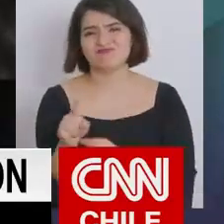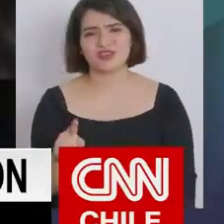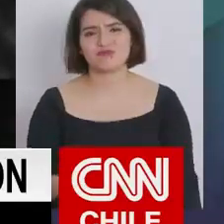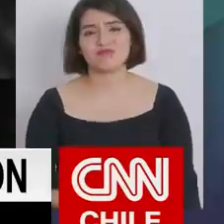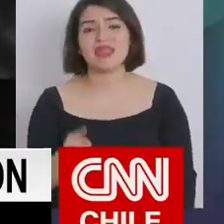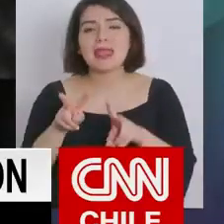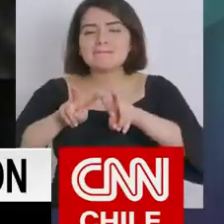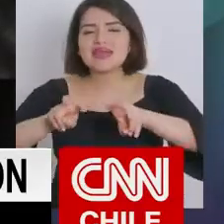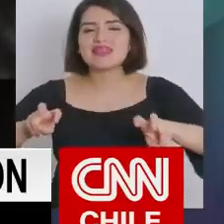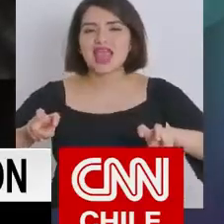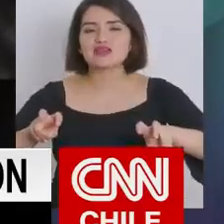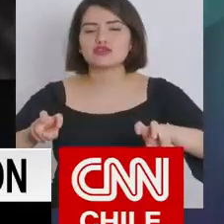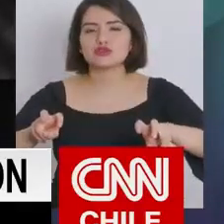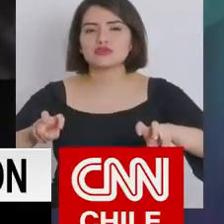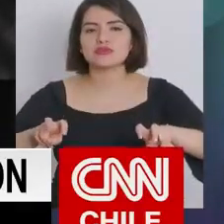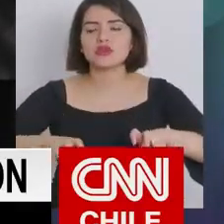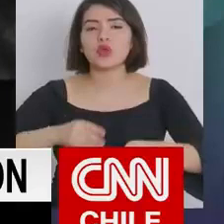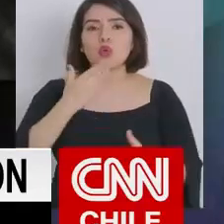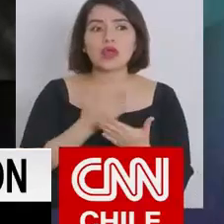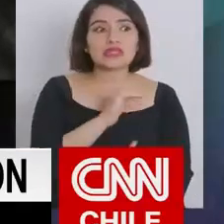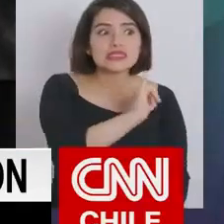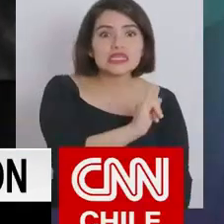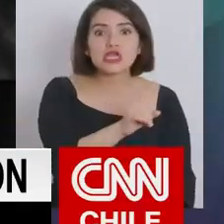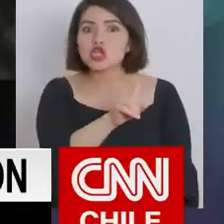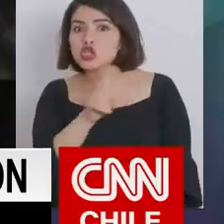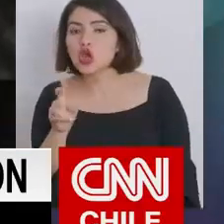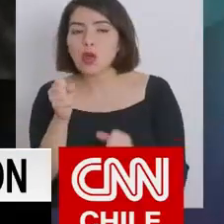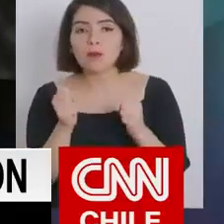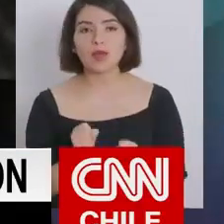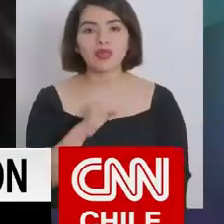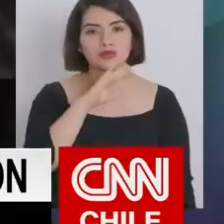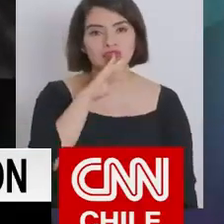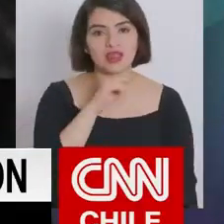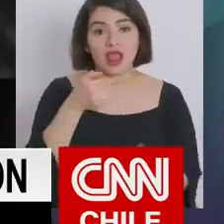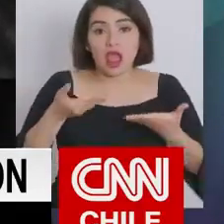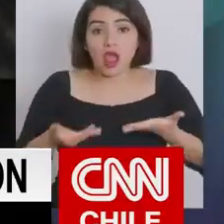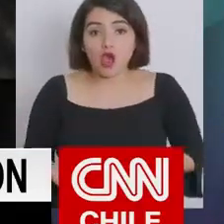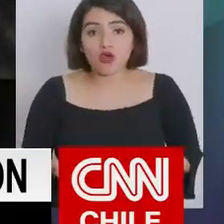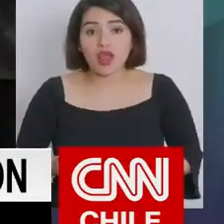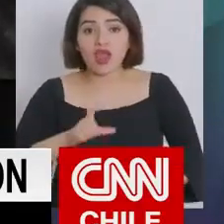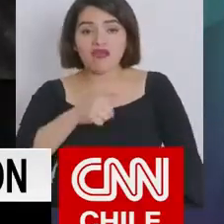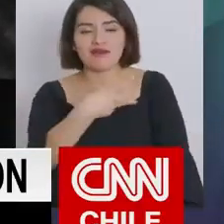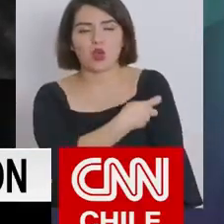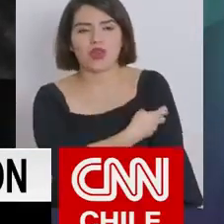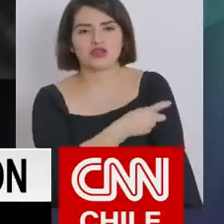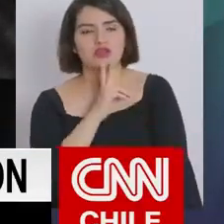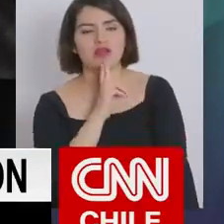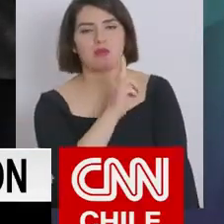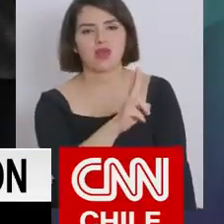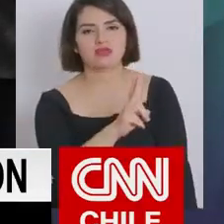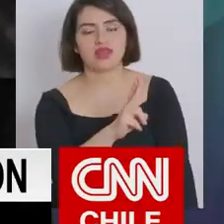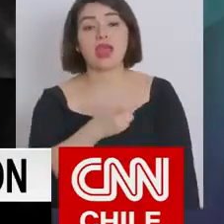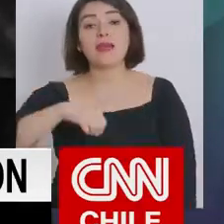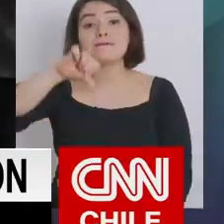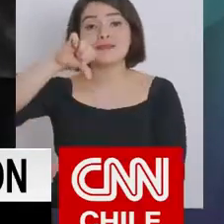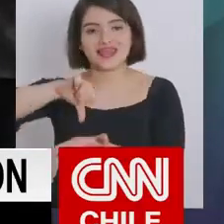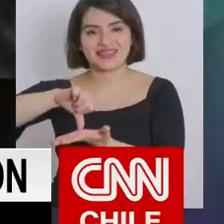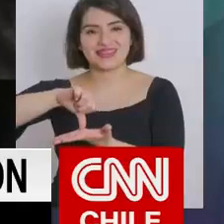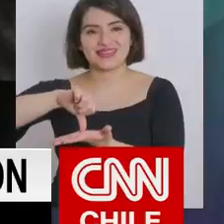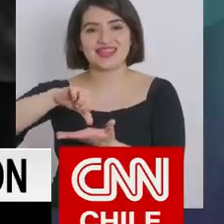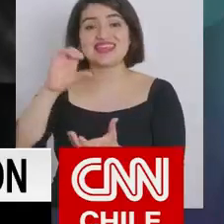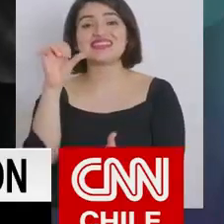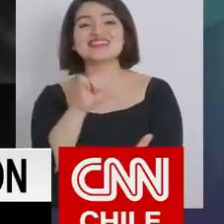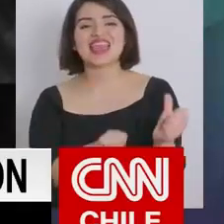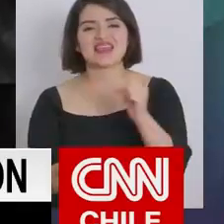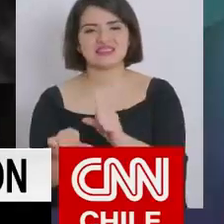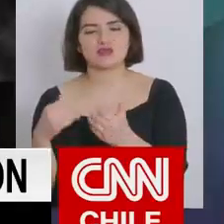una investigación para saber cuándo sí y cuándo no. Y en este caso es la vacunación la respuesta que nosotros estamos dando como país y que la ciencia